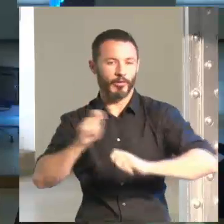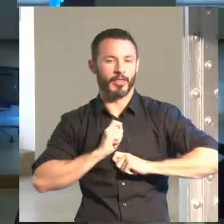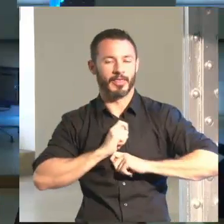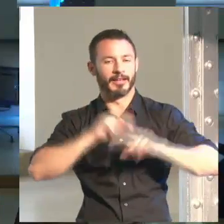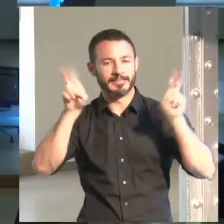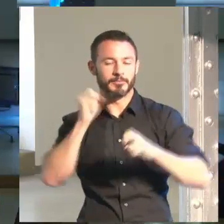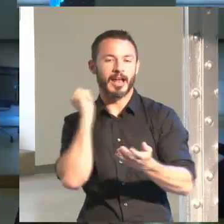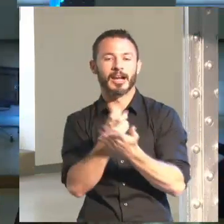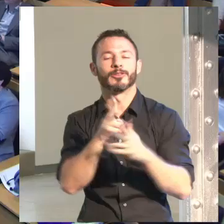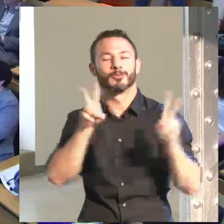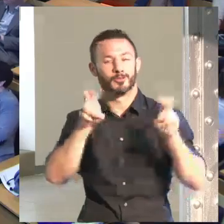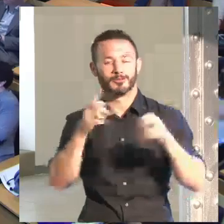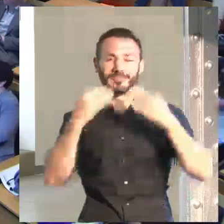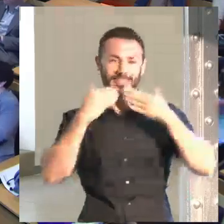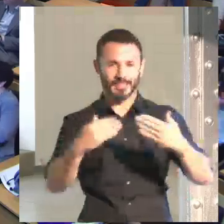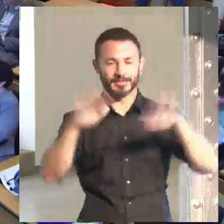gracias.